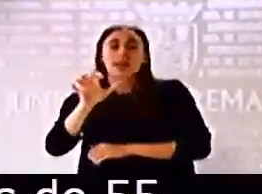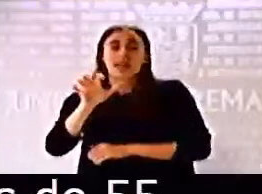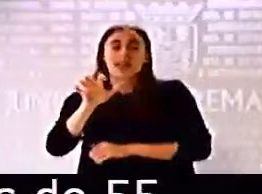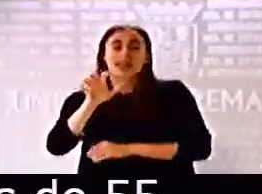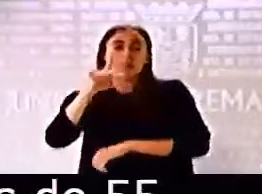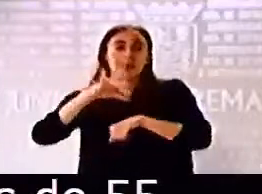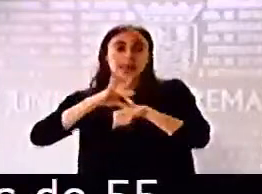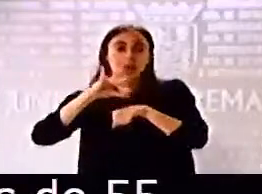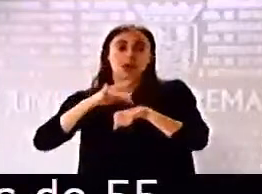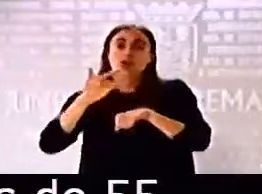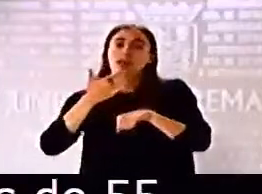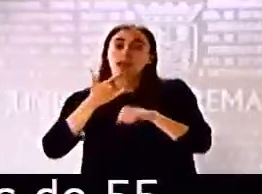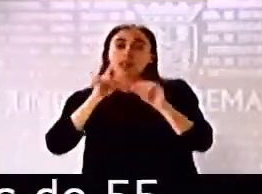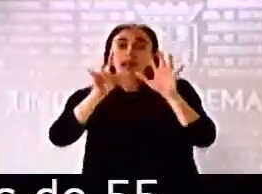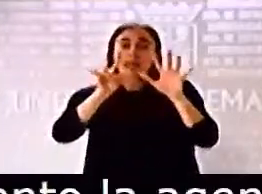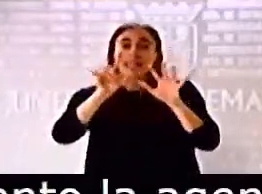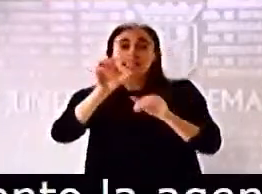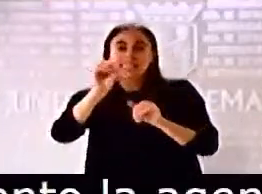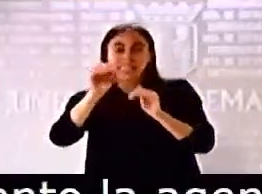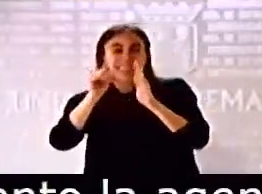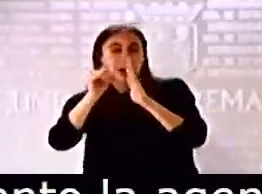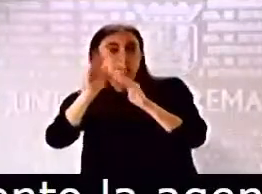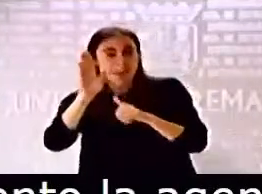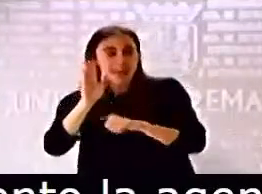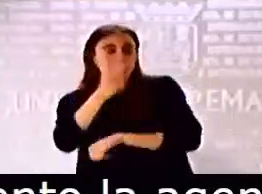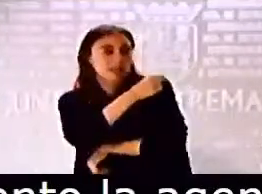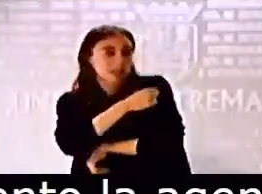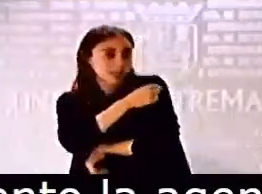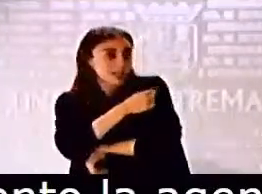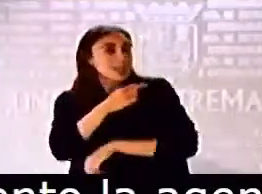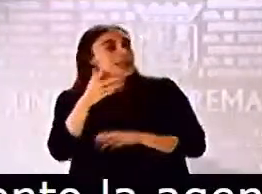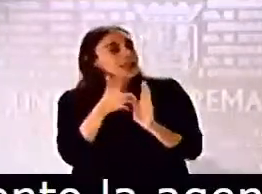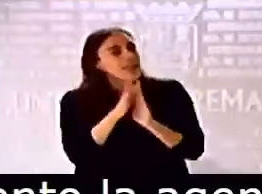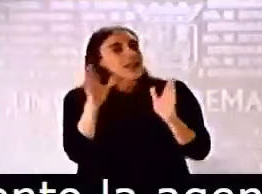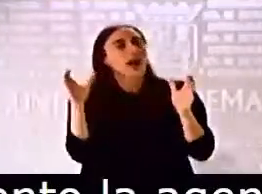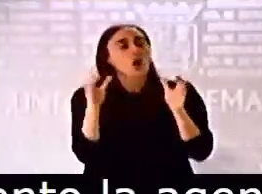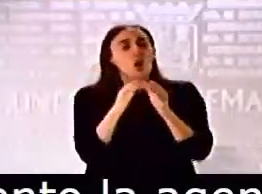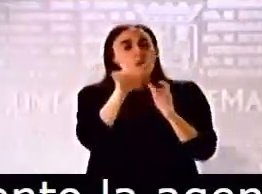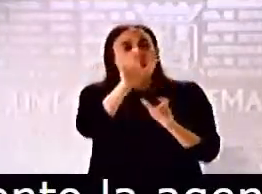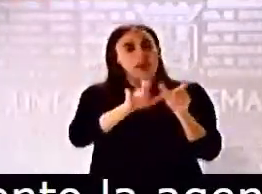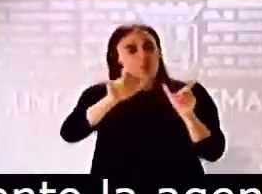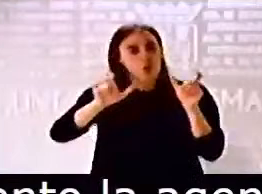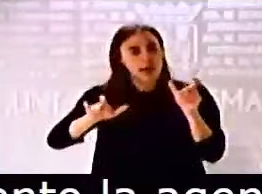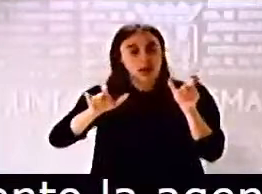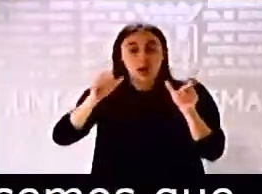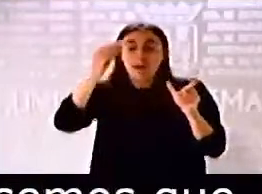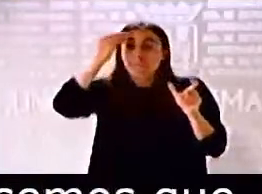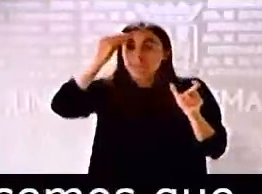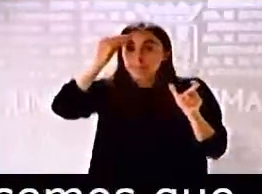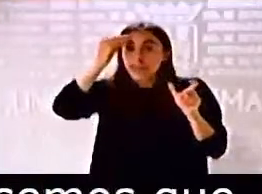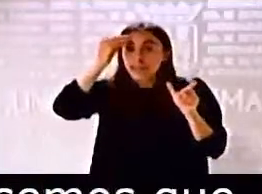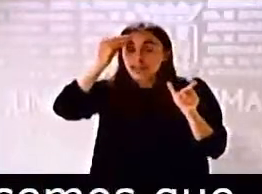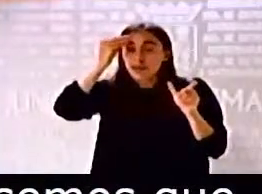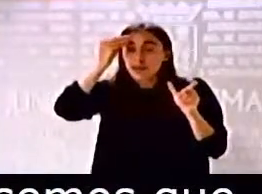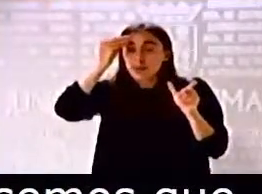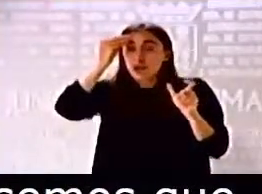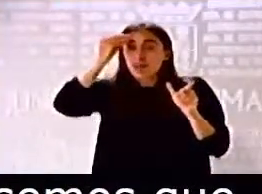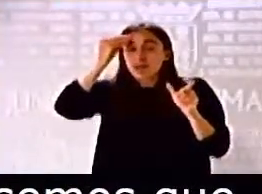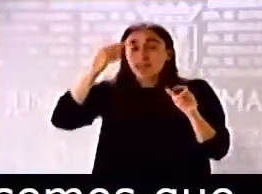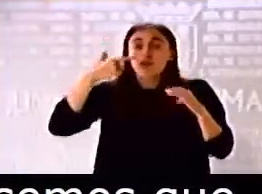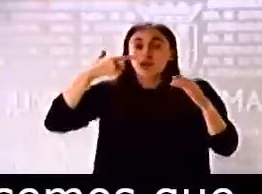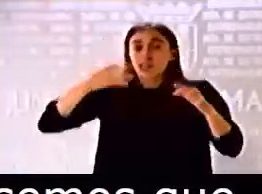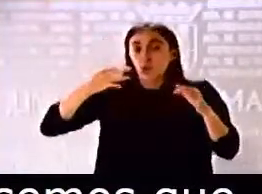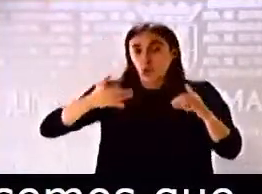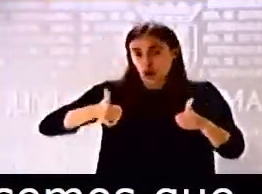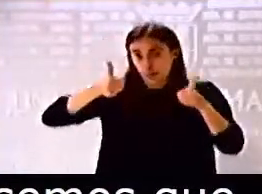los 60 años y tuvimos que empezar con el grupo de población que consideraba la EMA que era más segura y la Comisión de